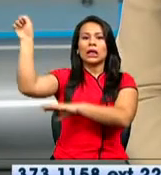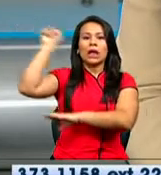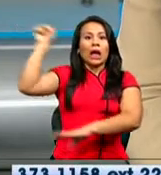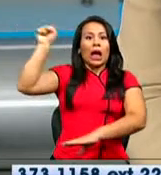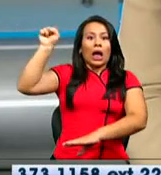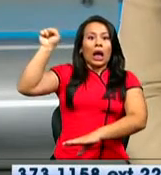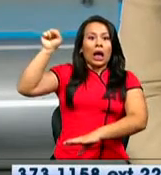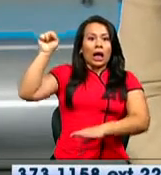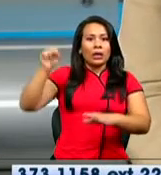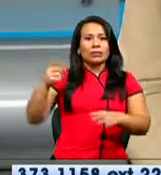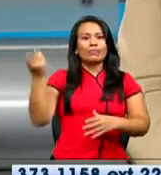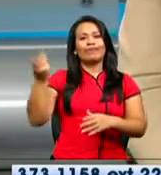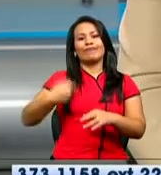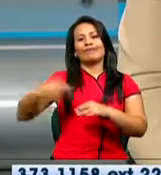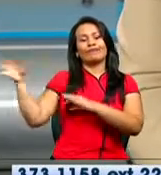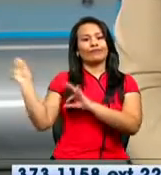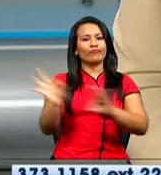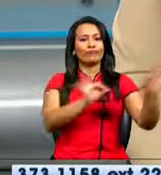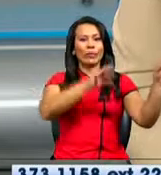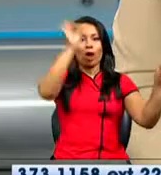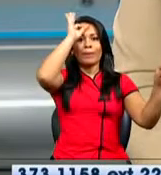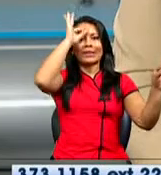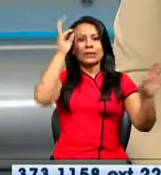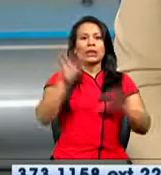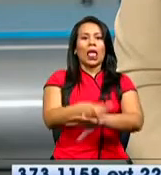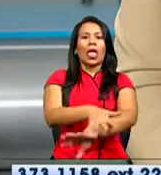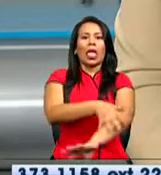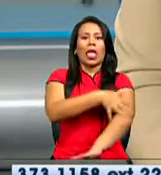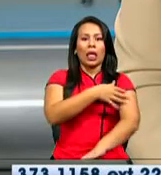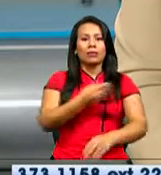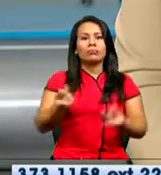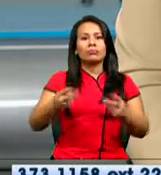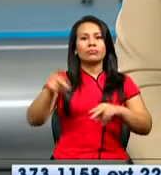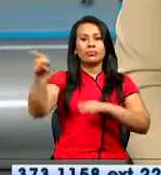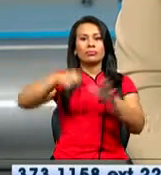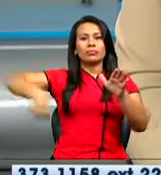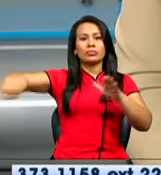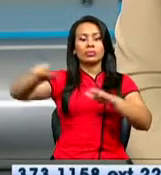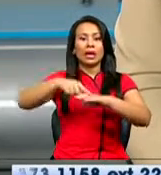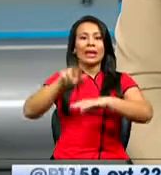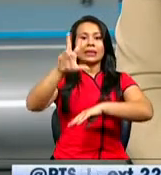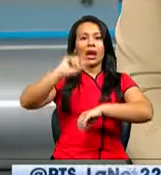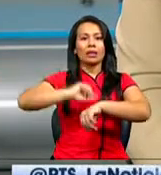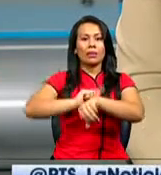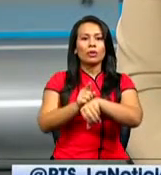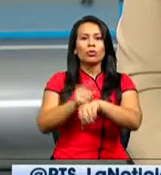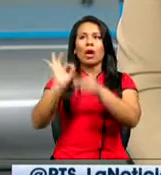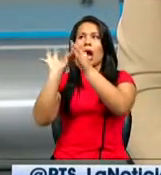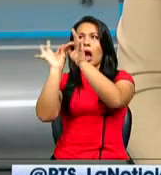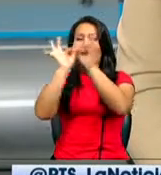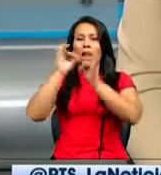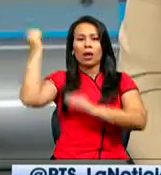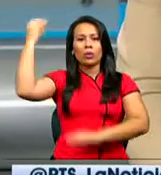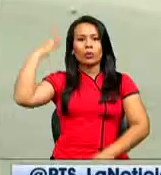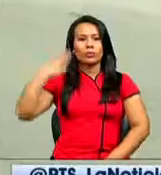un hospital, mientras que el restablecimiento del servicio eléctrico en el sector tomó cerca de 30 minutos.